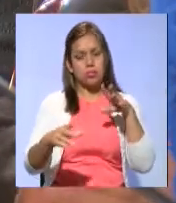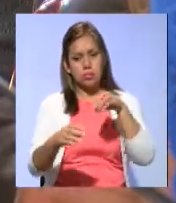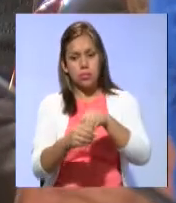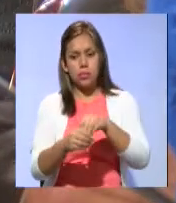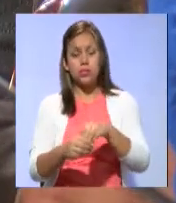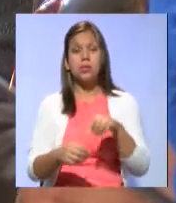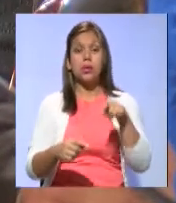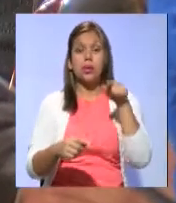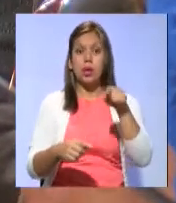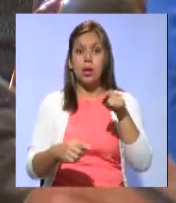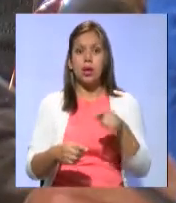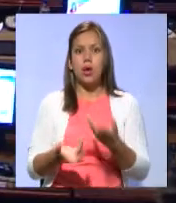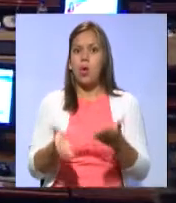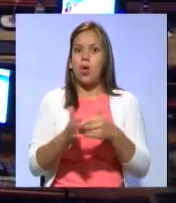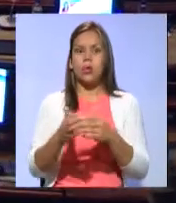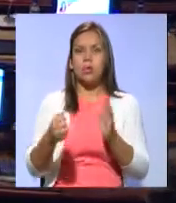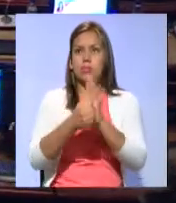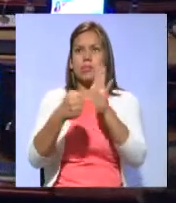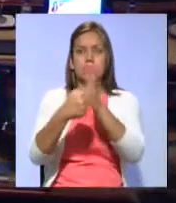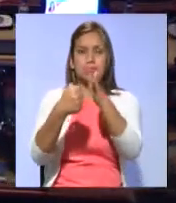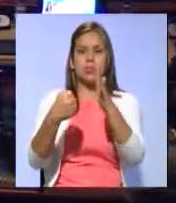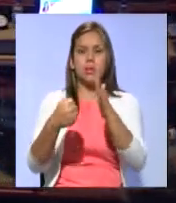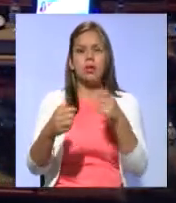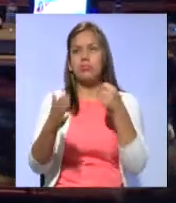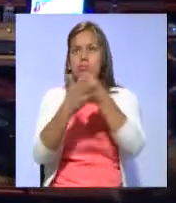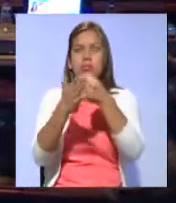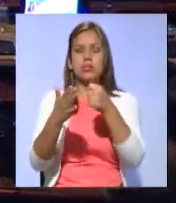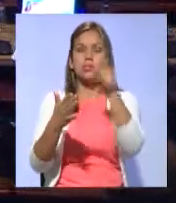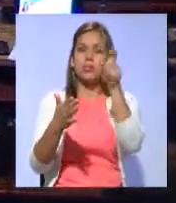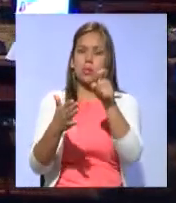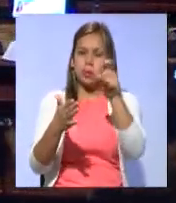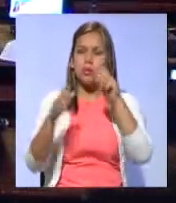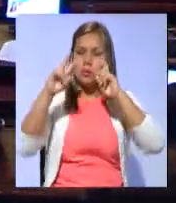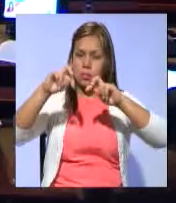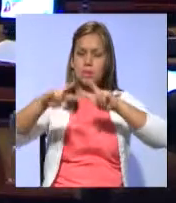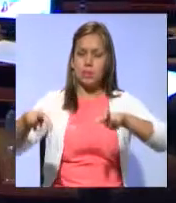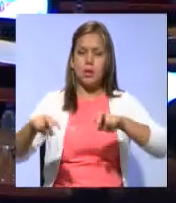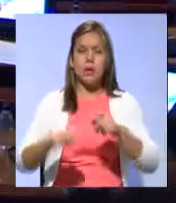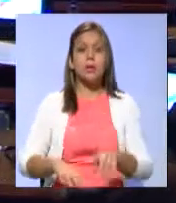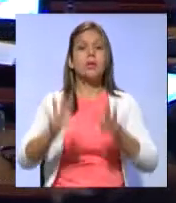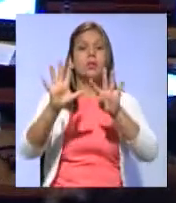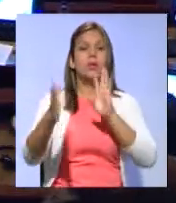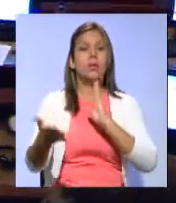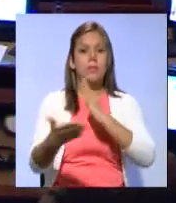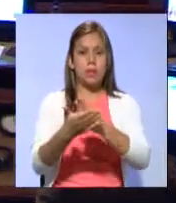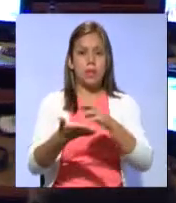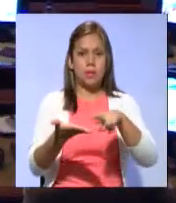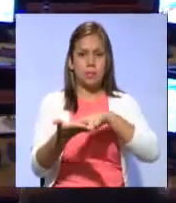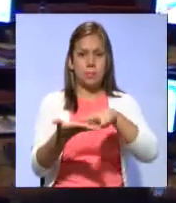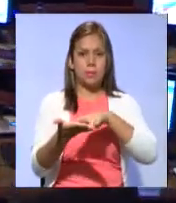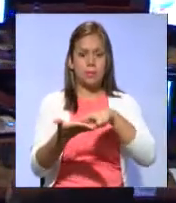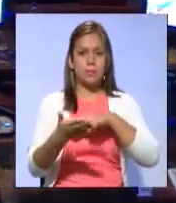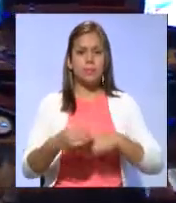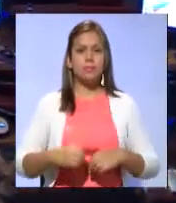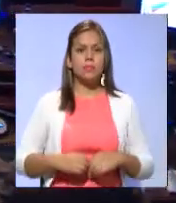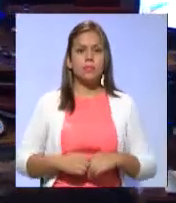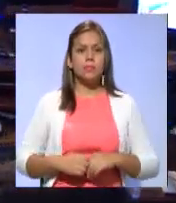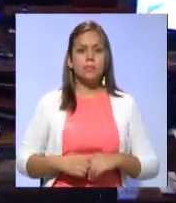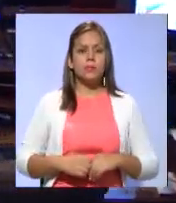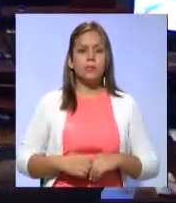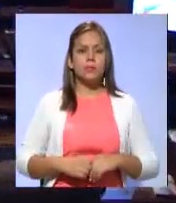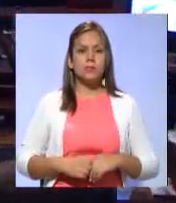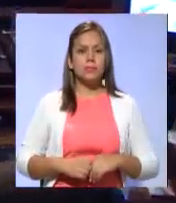a suceder situaciones como tal. La sesión plenaria está convocada a las 9:30. Mariela Logroño,